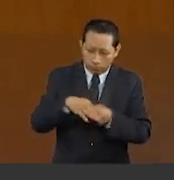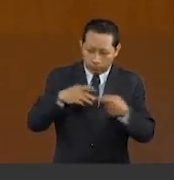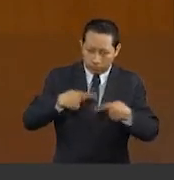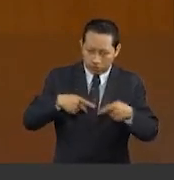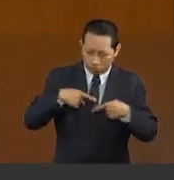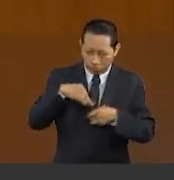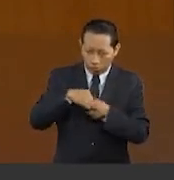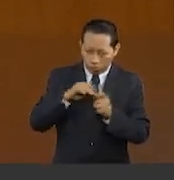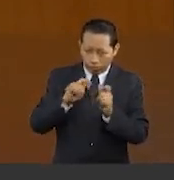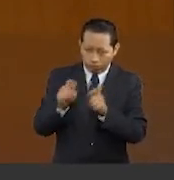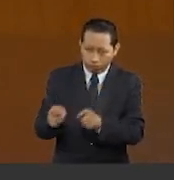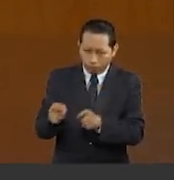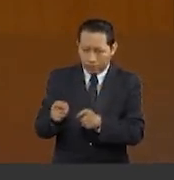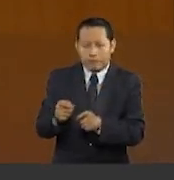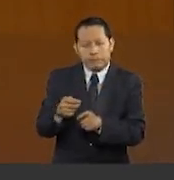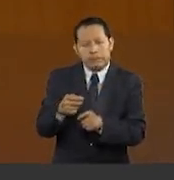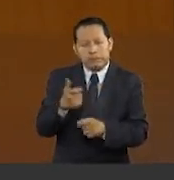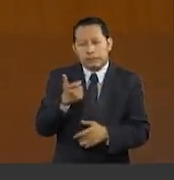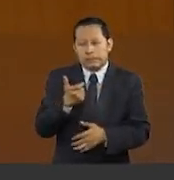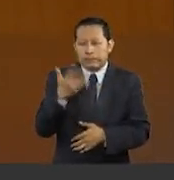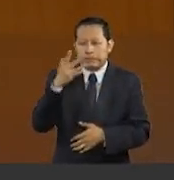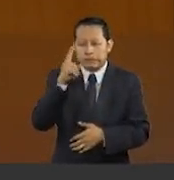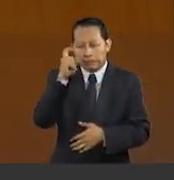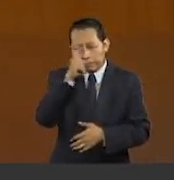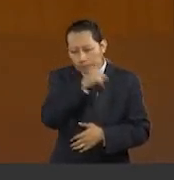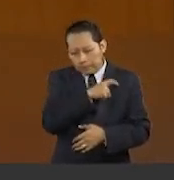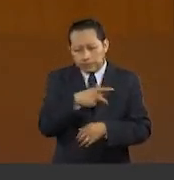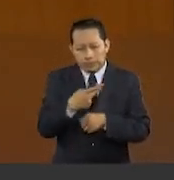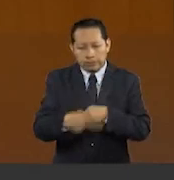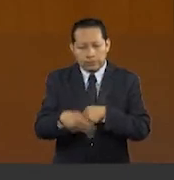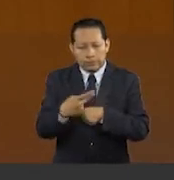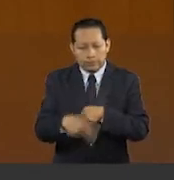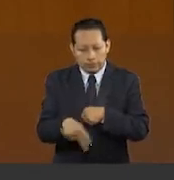resultaría costoso, complejo y riesgoso